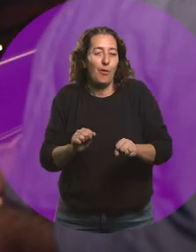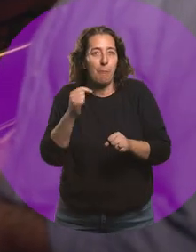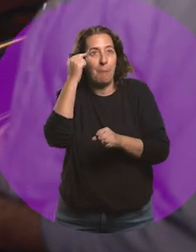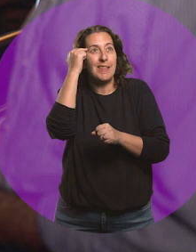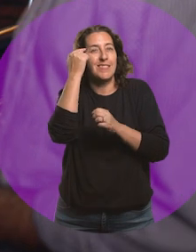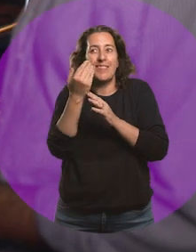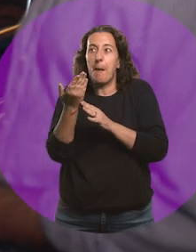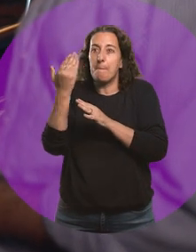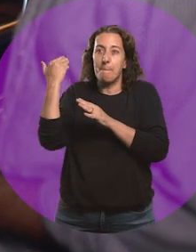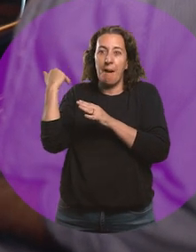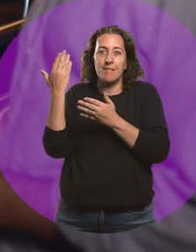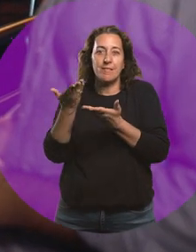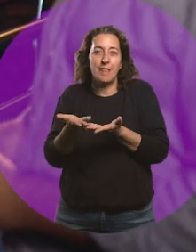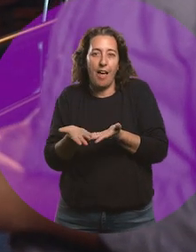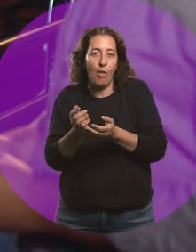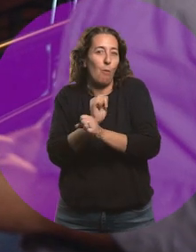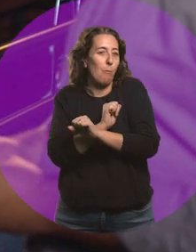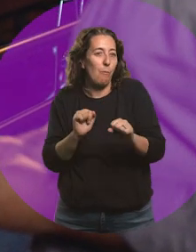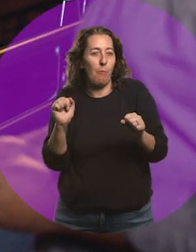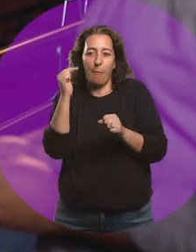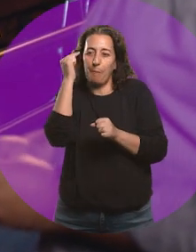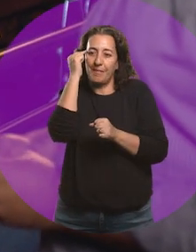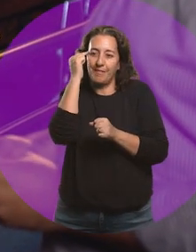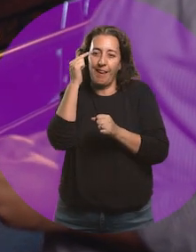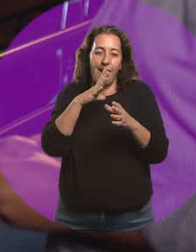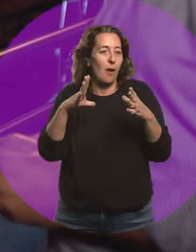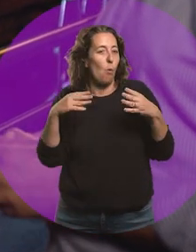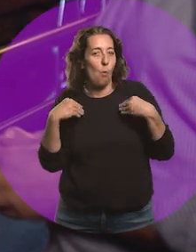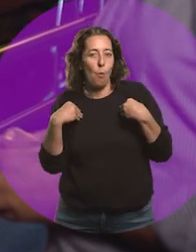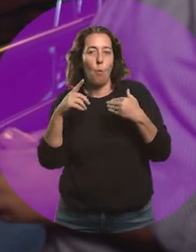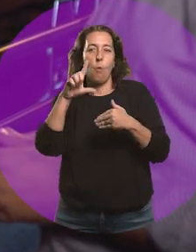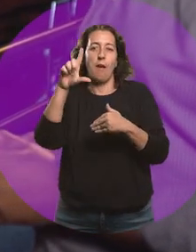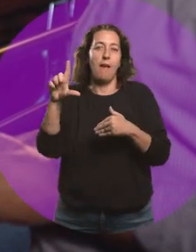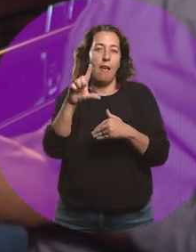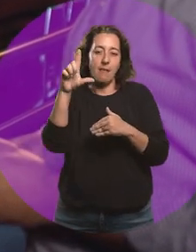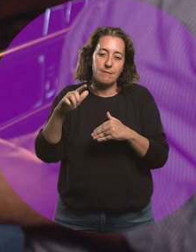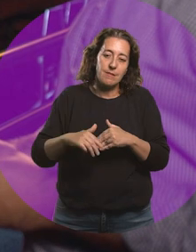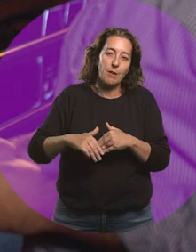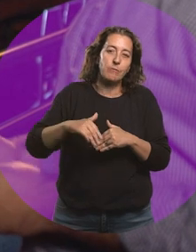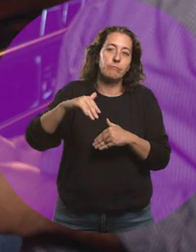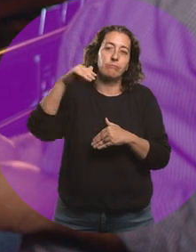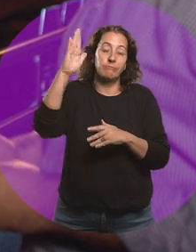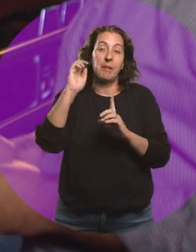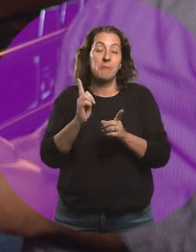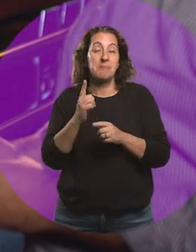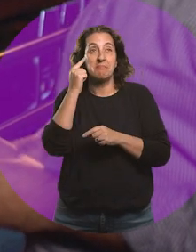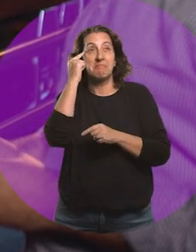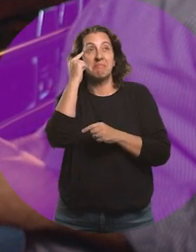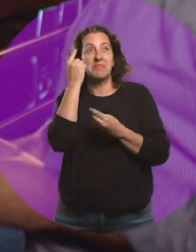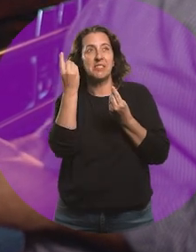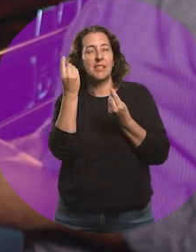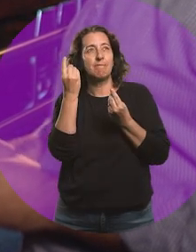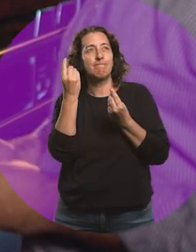en retrospectiva todo ese trayecto, no sé, en la escuela, en el liceo. Y también poder hacer algún análisis y alguna,